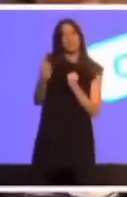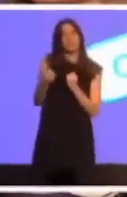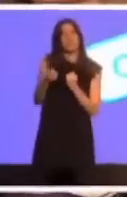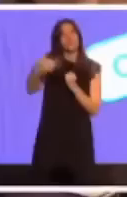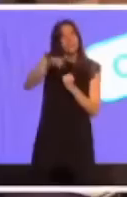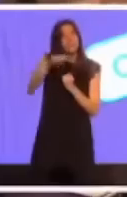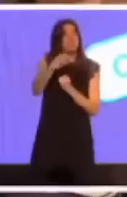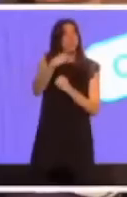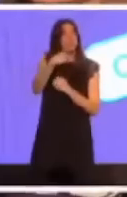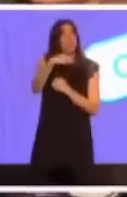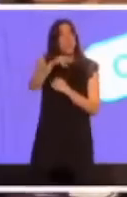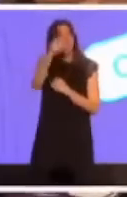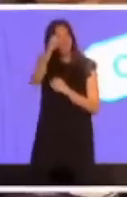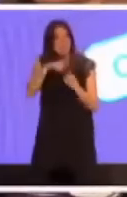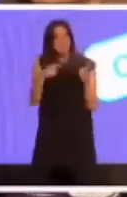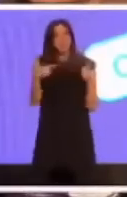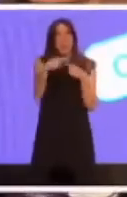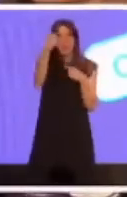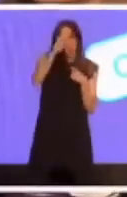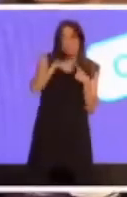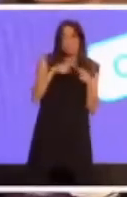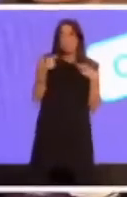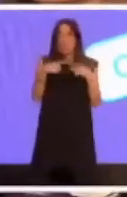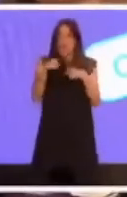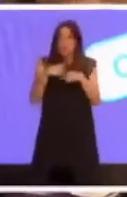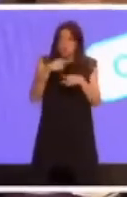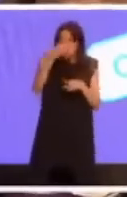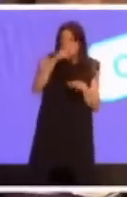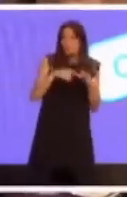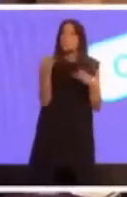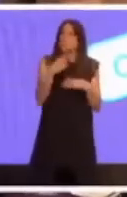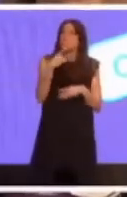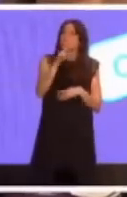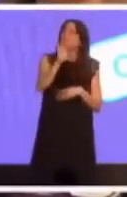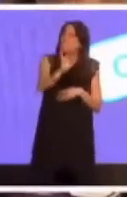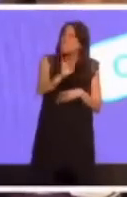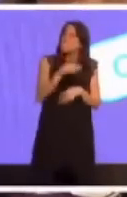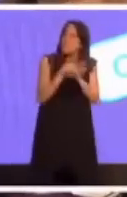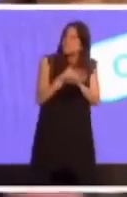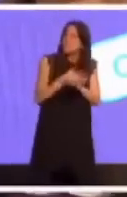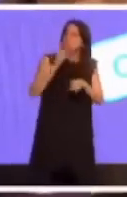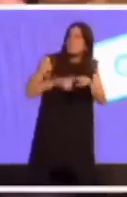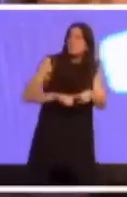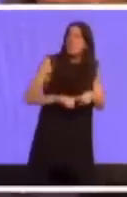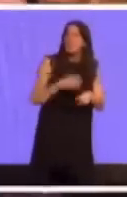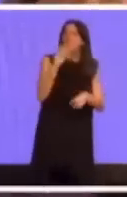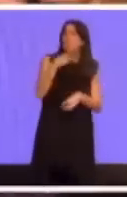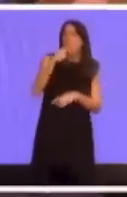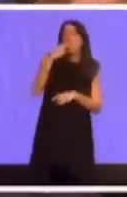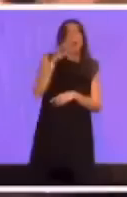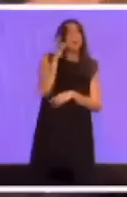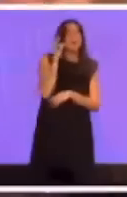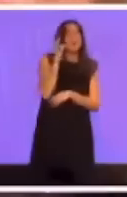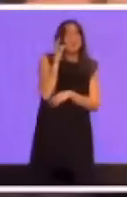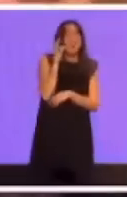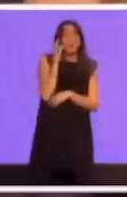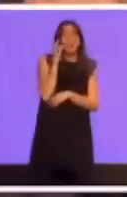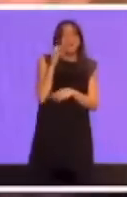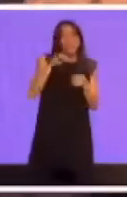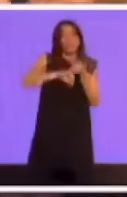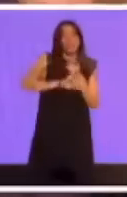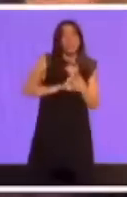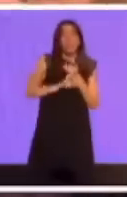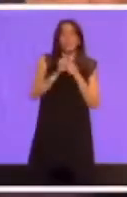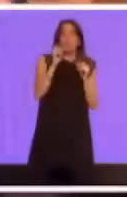a sus hermanos a sus tíos a sus primos que sí que esa agresión sexual si no despiertas a tu mujer antes de mantener